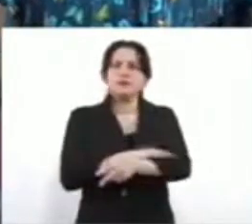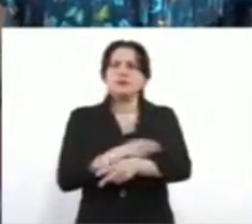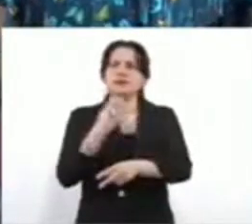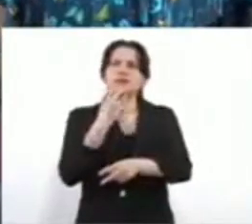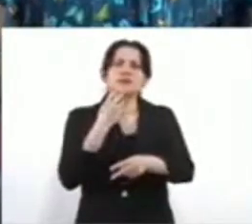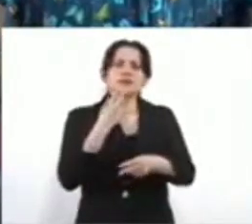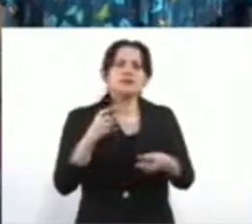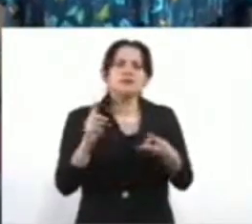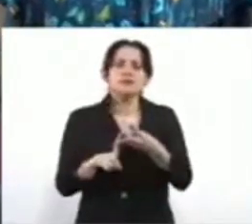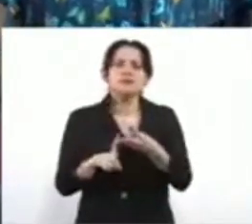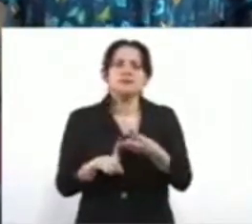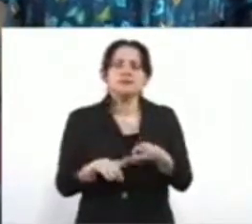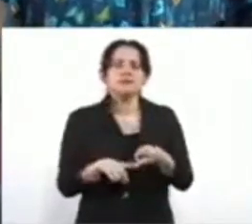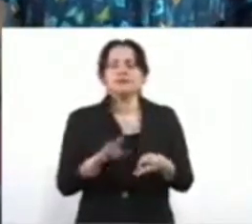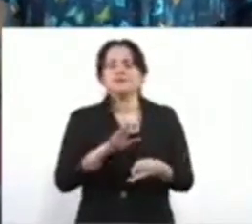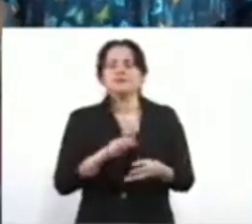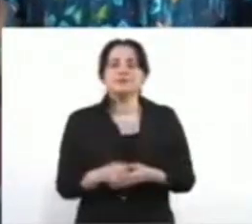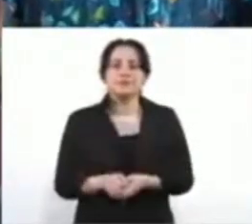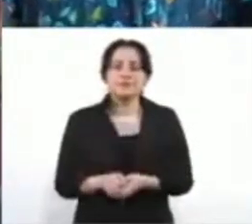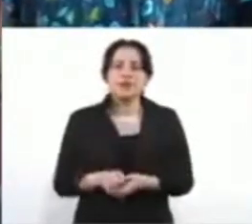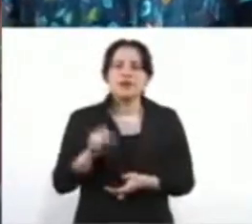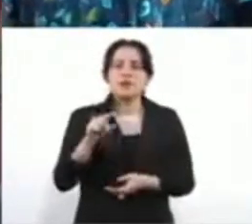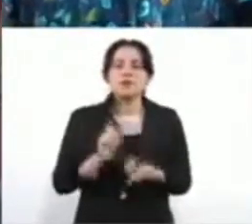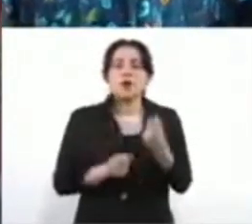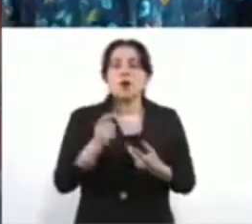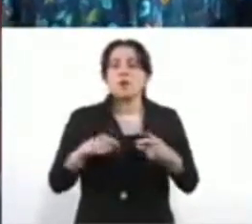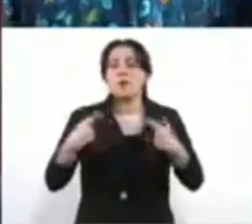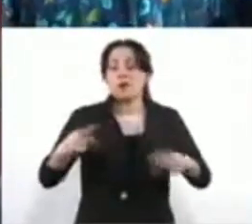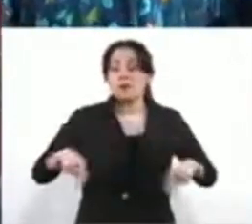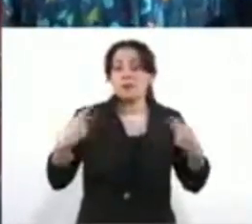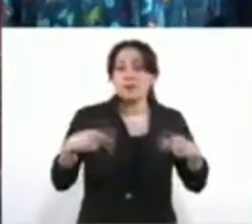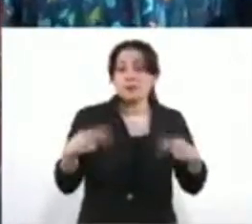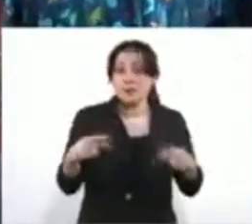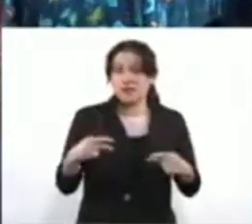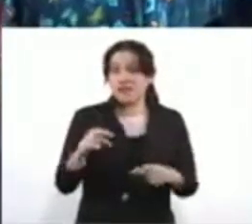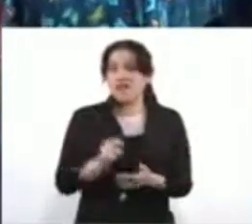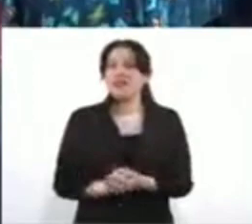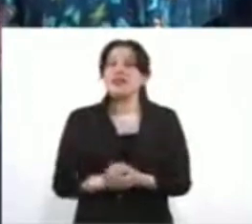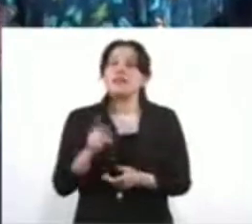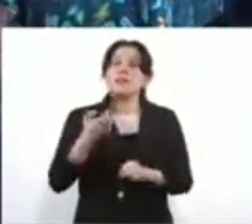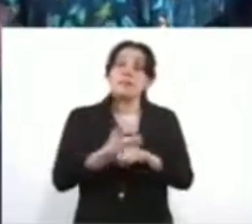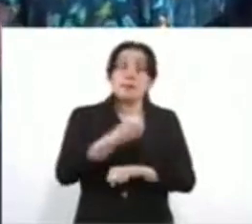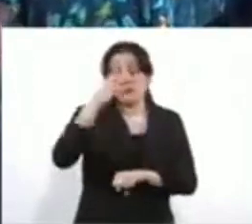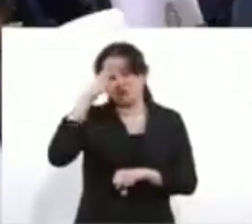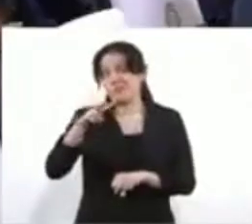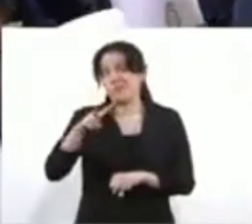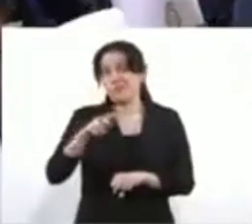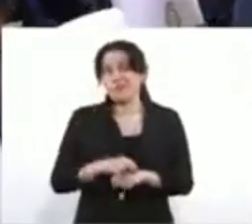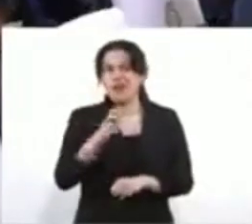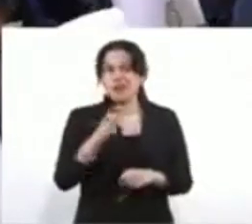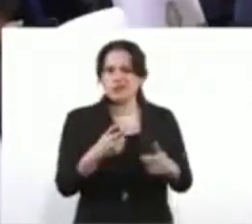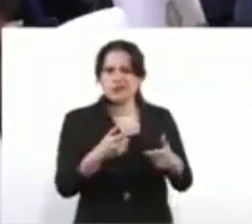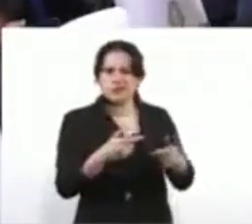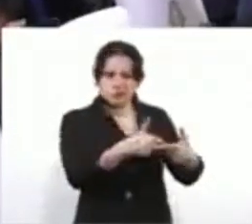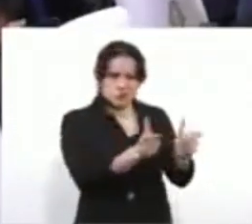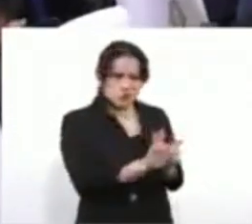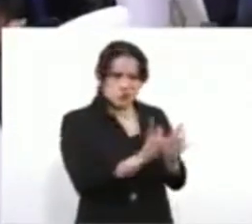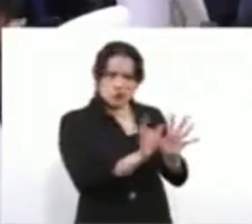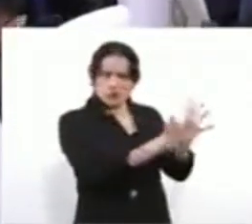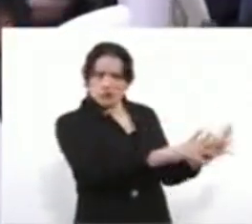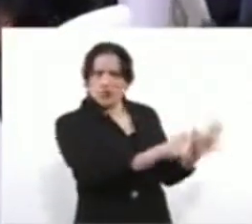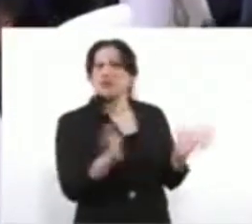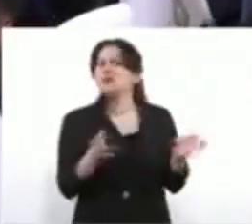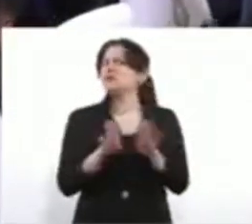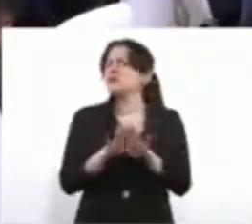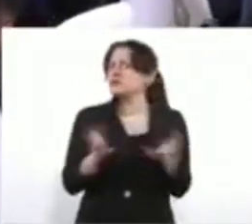tenían actividad de extorsión a comerciantes, y narcomenudeo en Ciudad de México y Estado de México. ¿Es una célula criminal independiente o con relación a...? Ya lo dirán